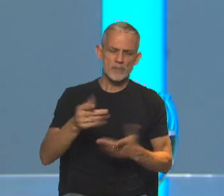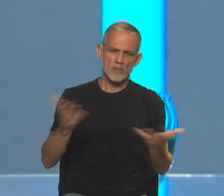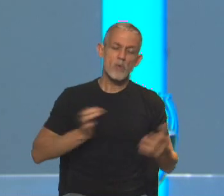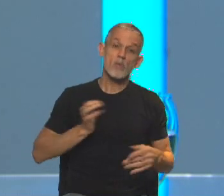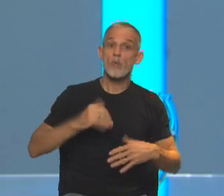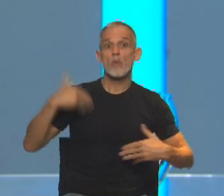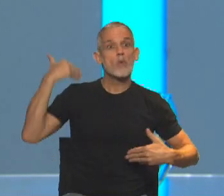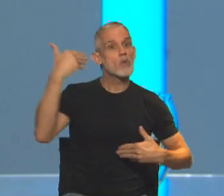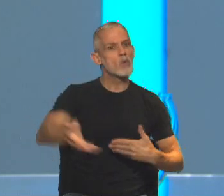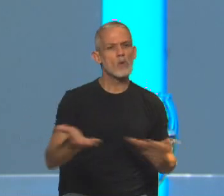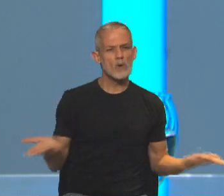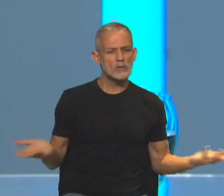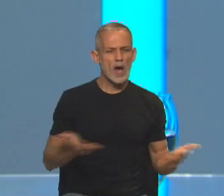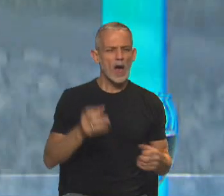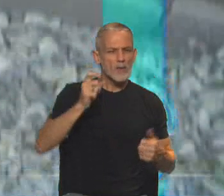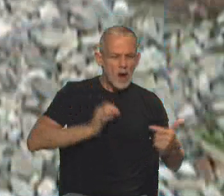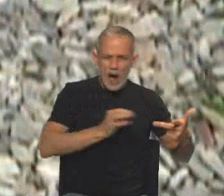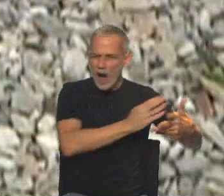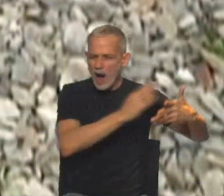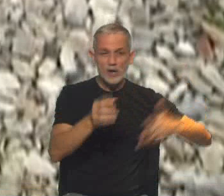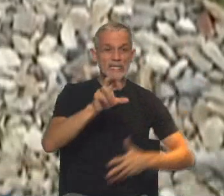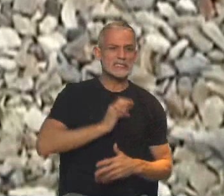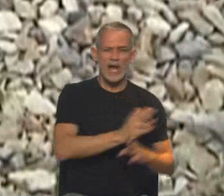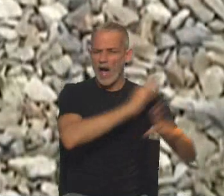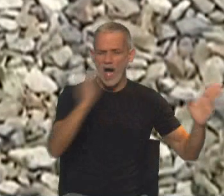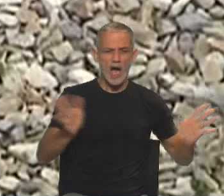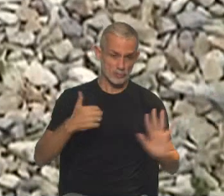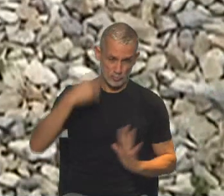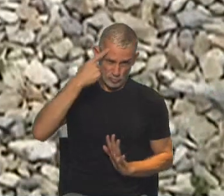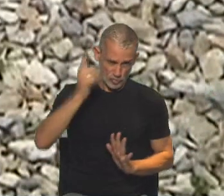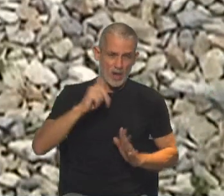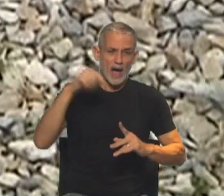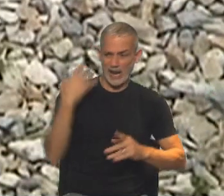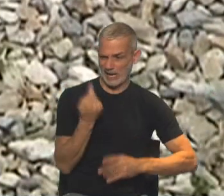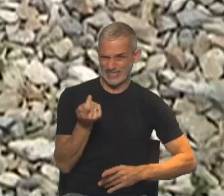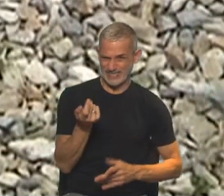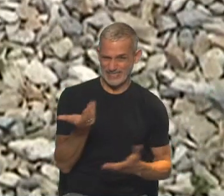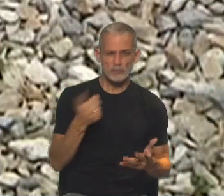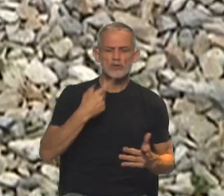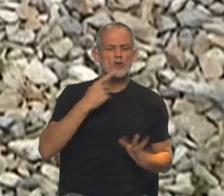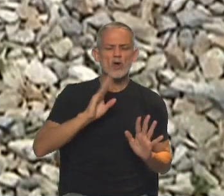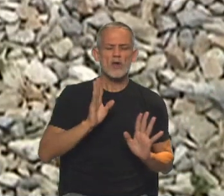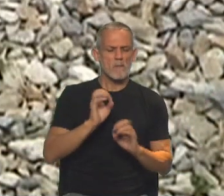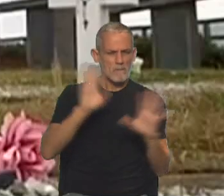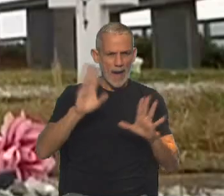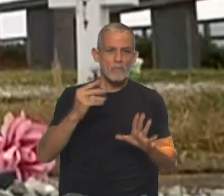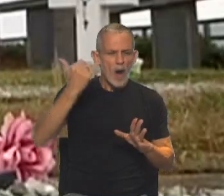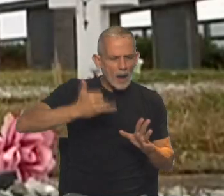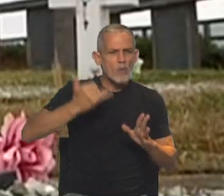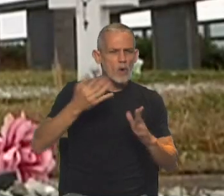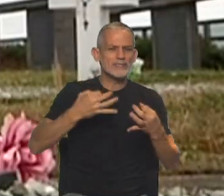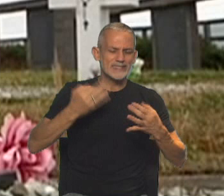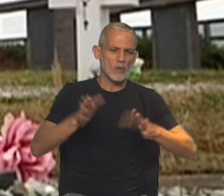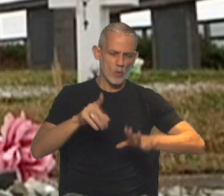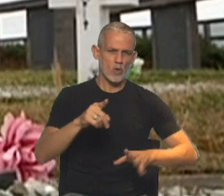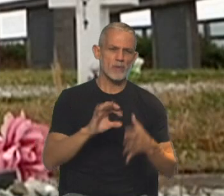años después. Muchísimos años décadas después. Muchísimas décadas. No es me parece que recién. No quiero ser injusto, porque debe haber habido